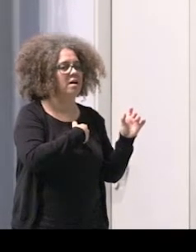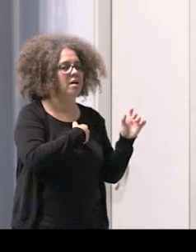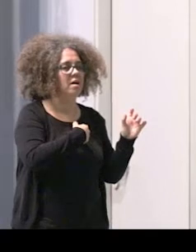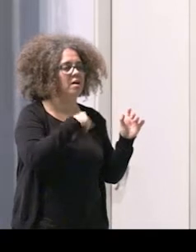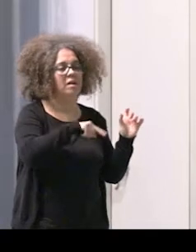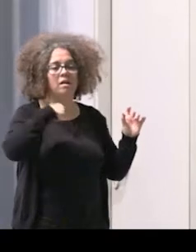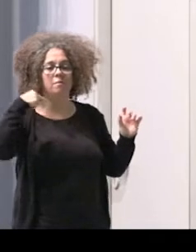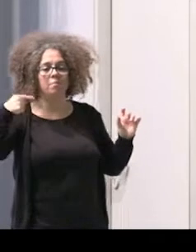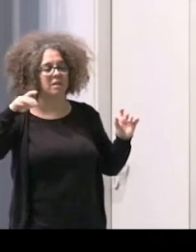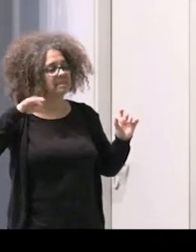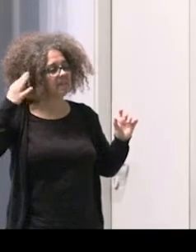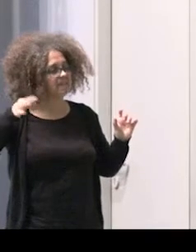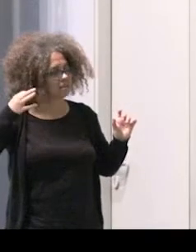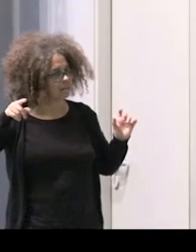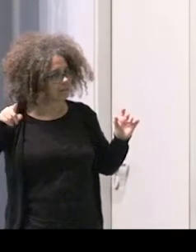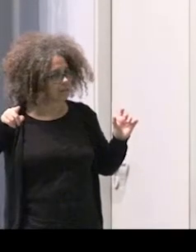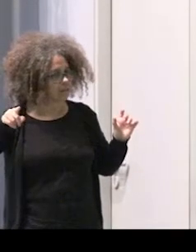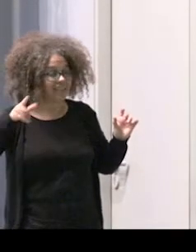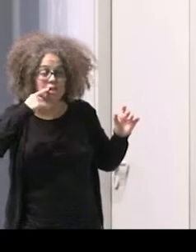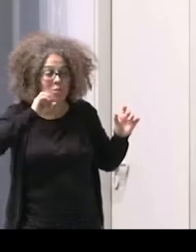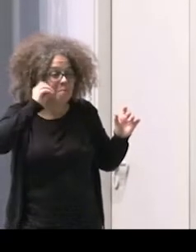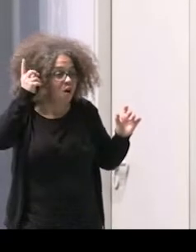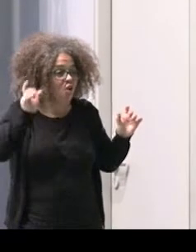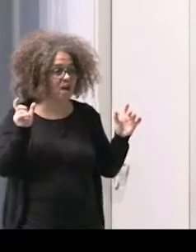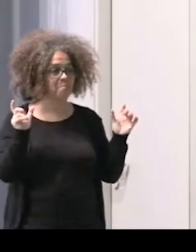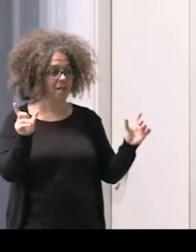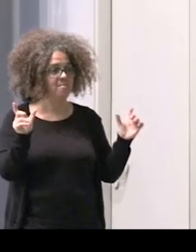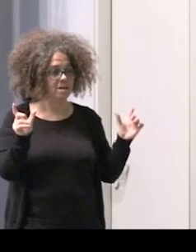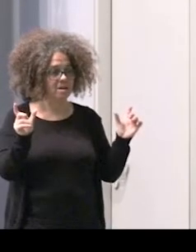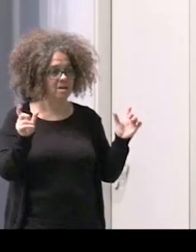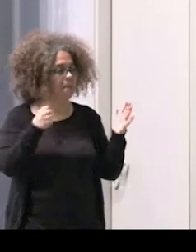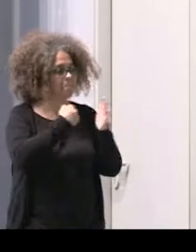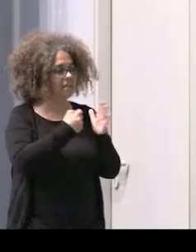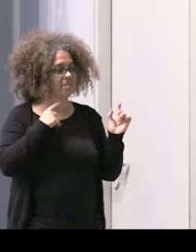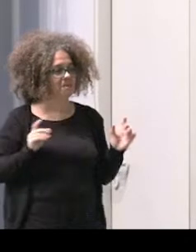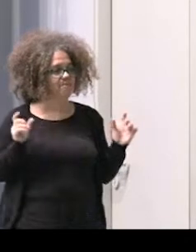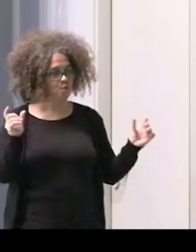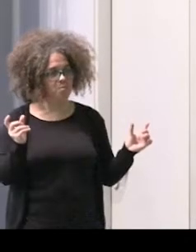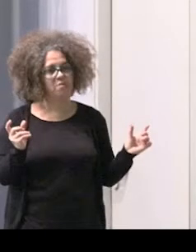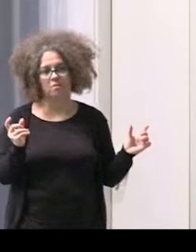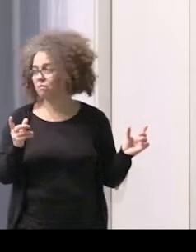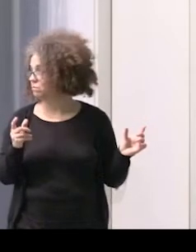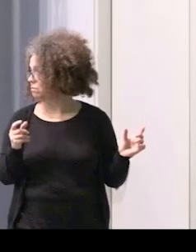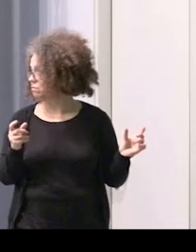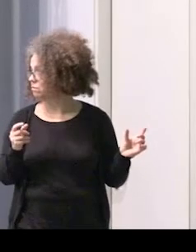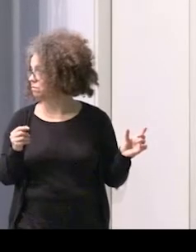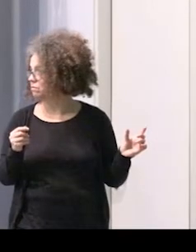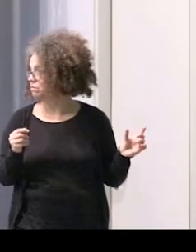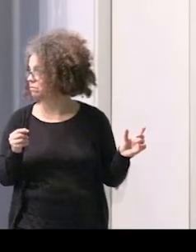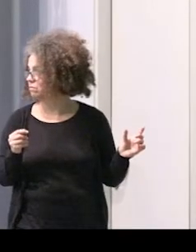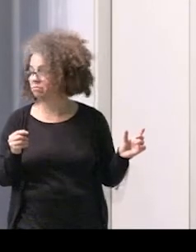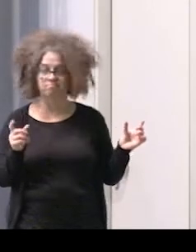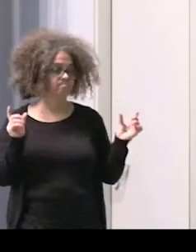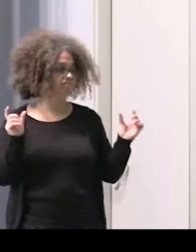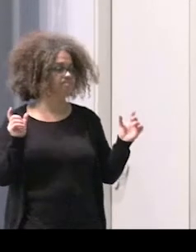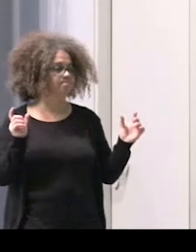espectrograma de la palabra sastre. Eso es lo mejor que se puede oír la palabra, la máxima información. En estos 2 paneles verían